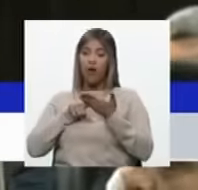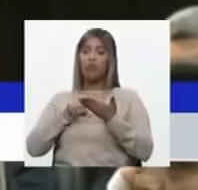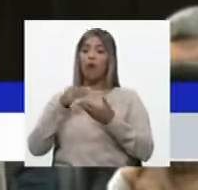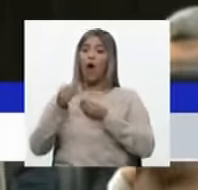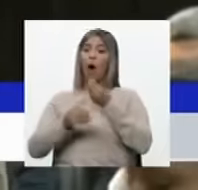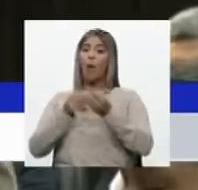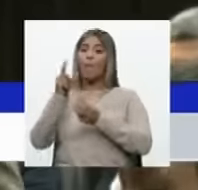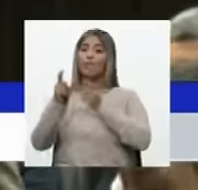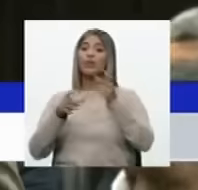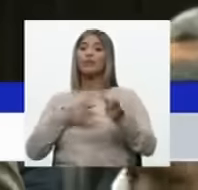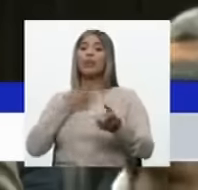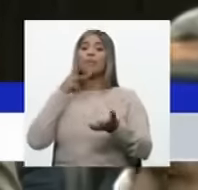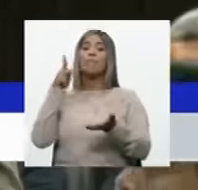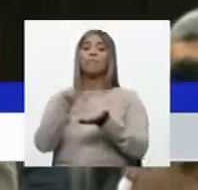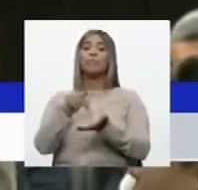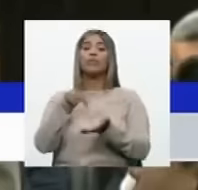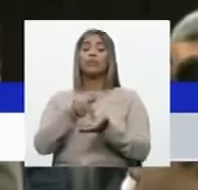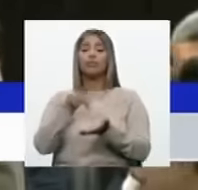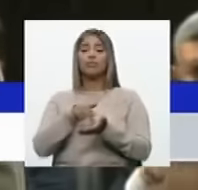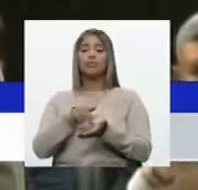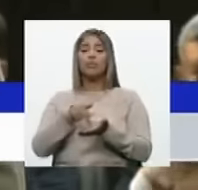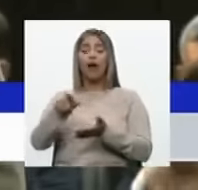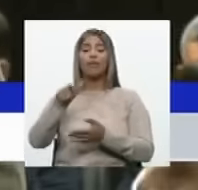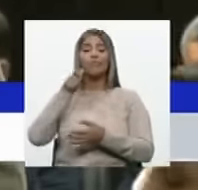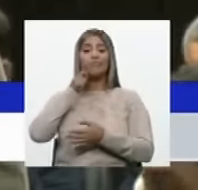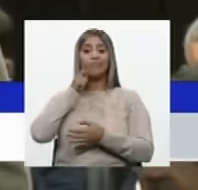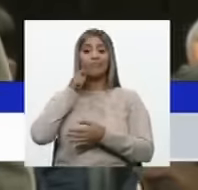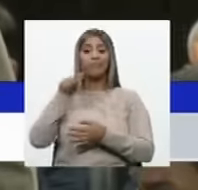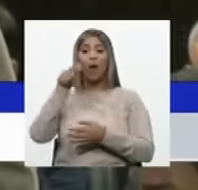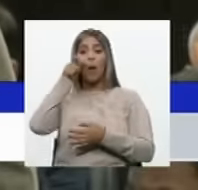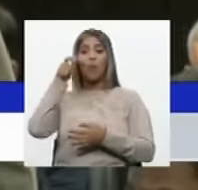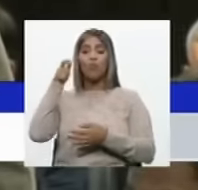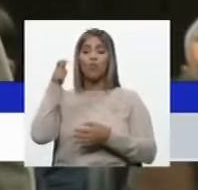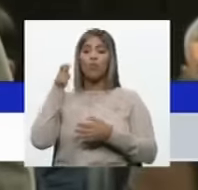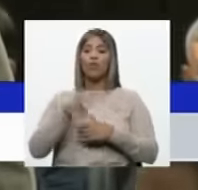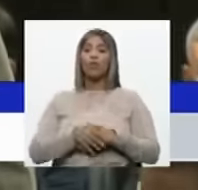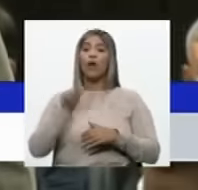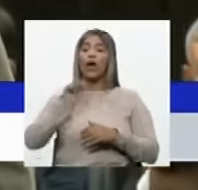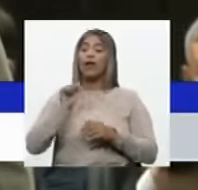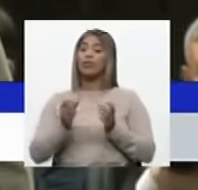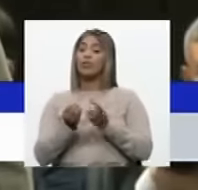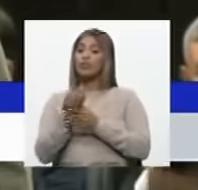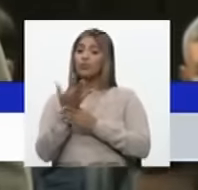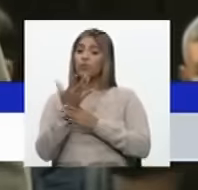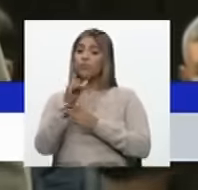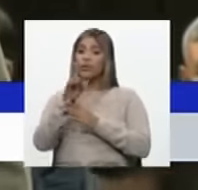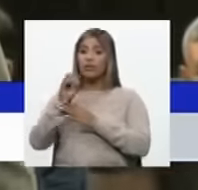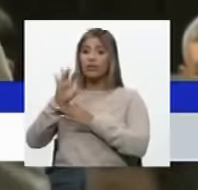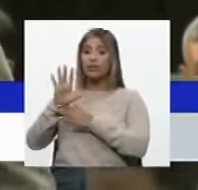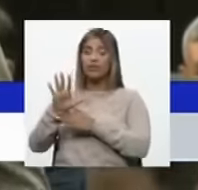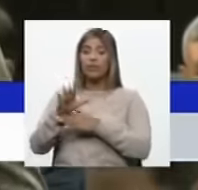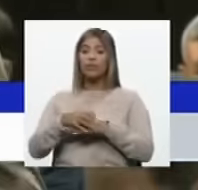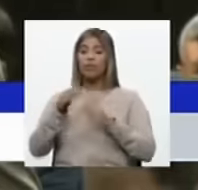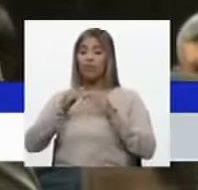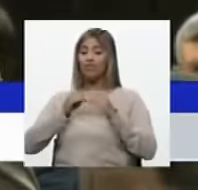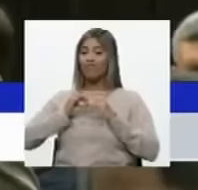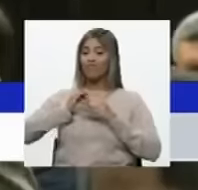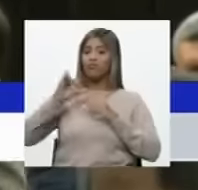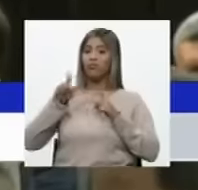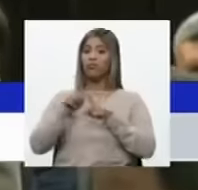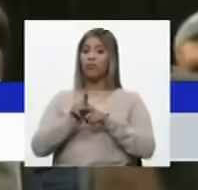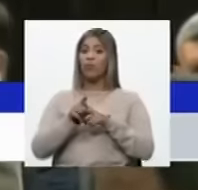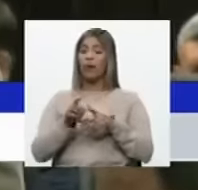talante participativo y protagónico de nuestro pueblo. Este número supera con